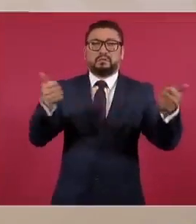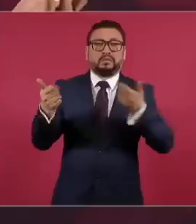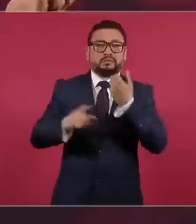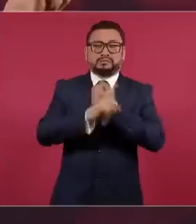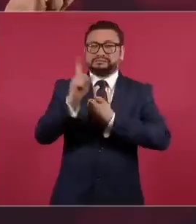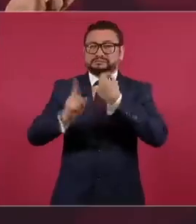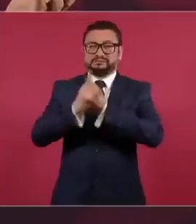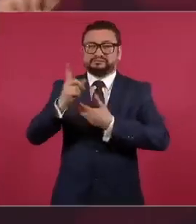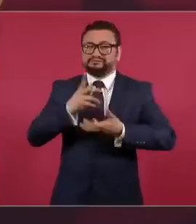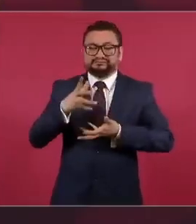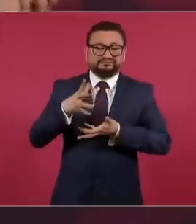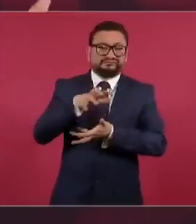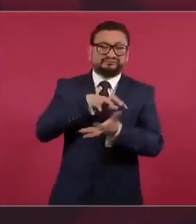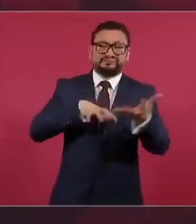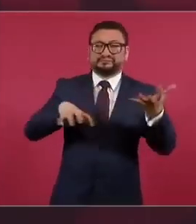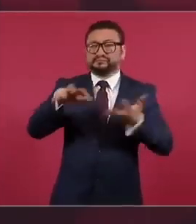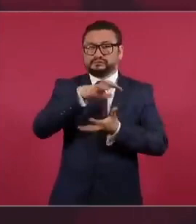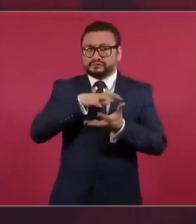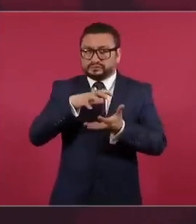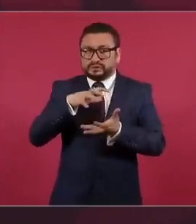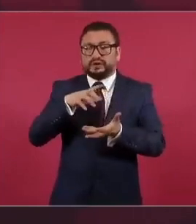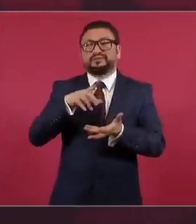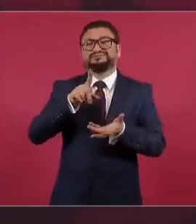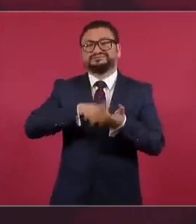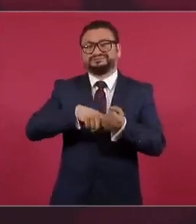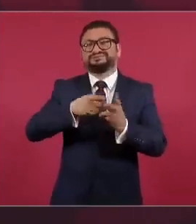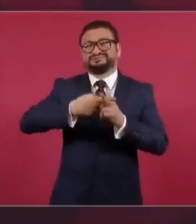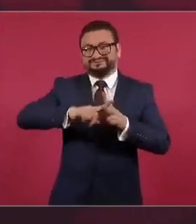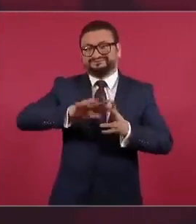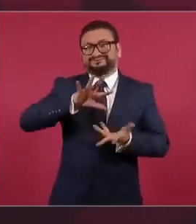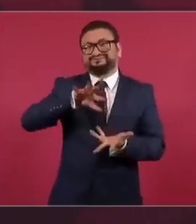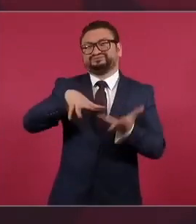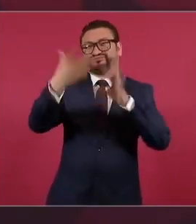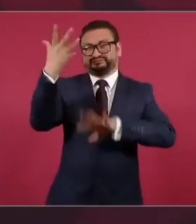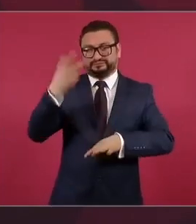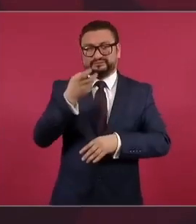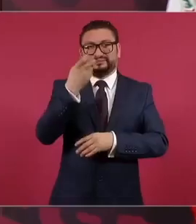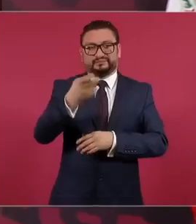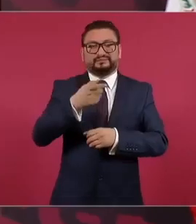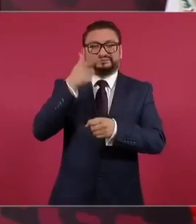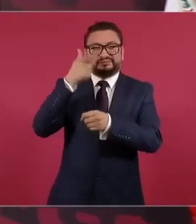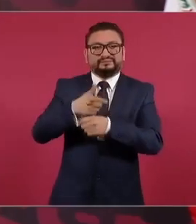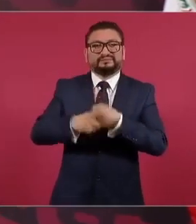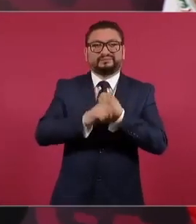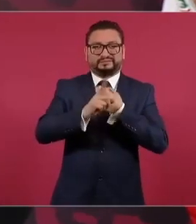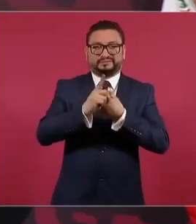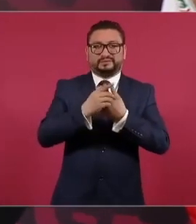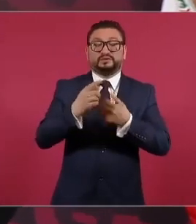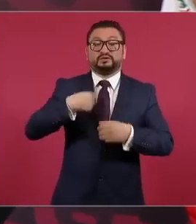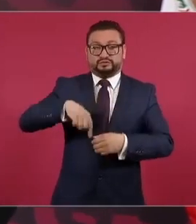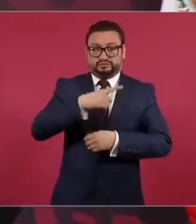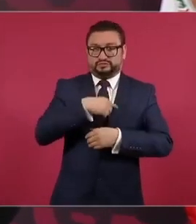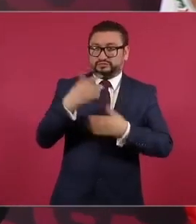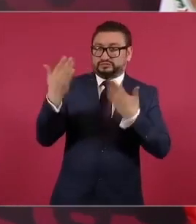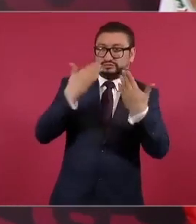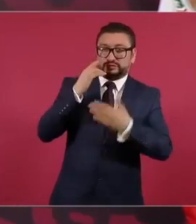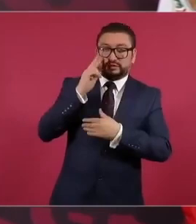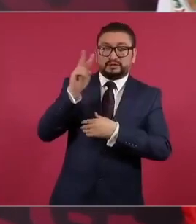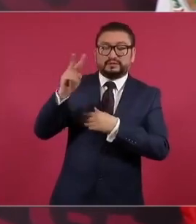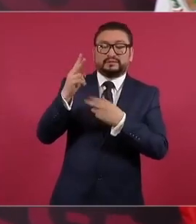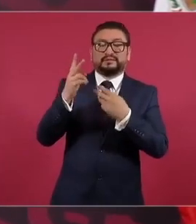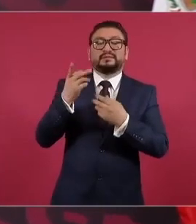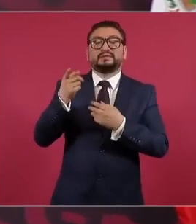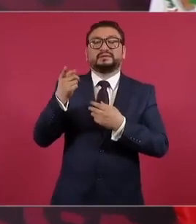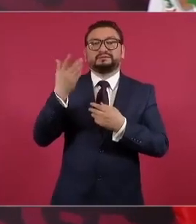problema de inseguridad y de violencia? Lo estamos viendo con nuestros vecinos, amigos,